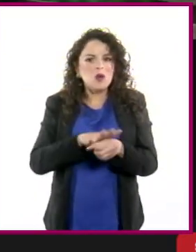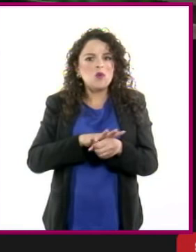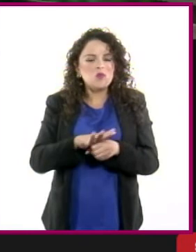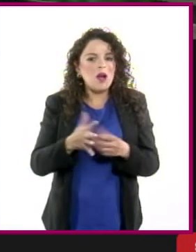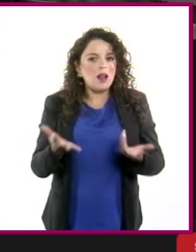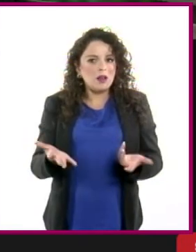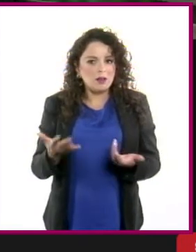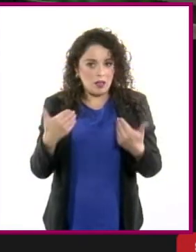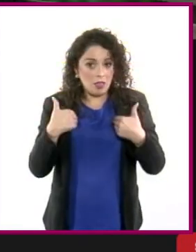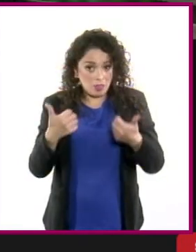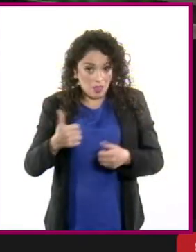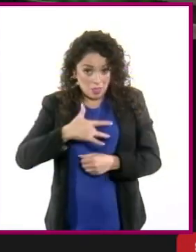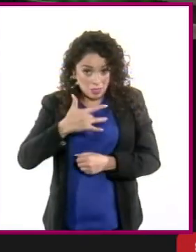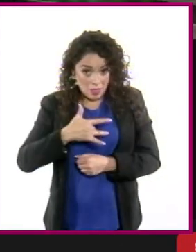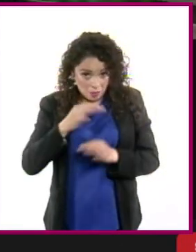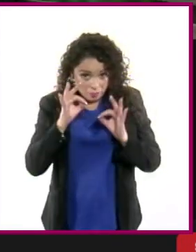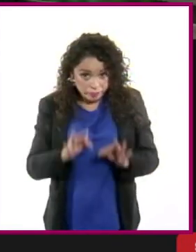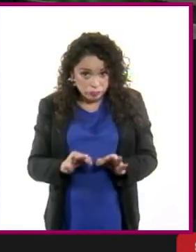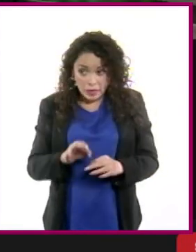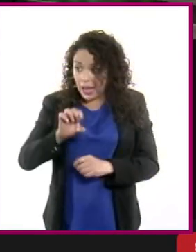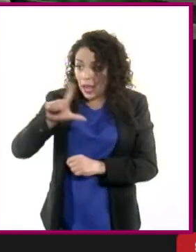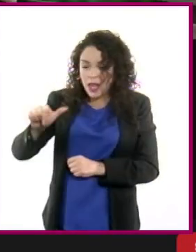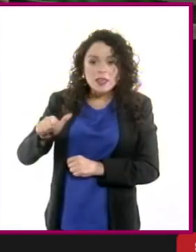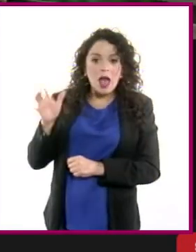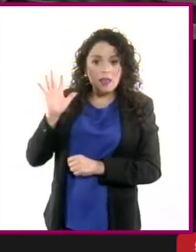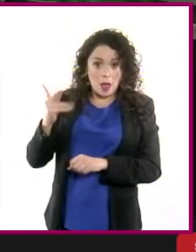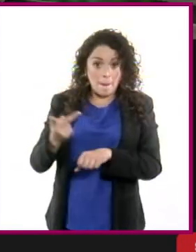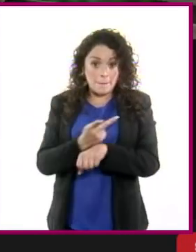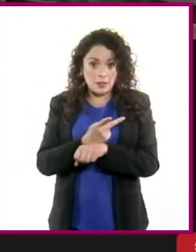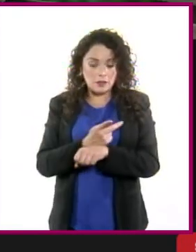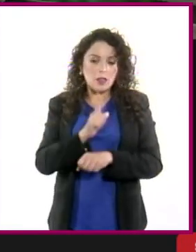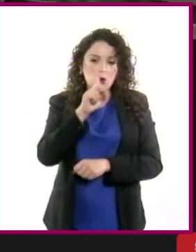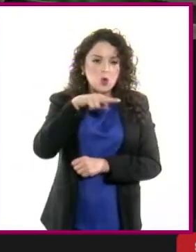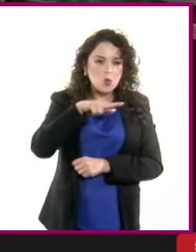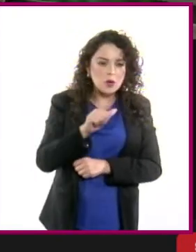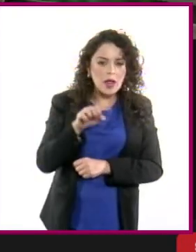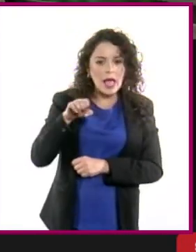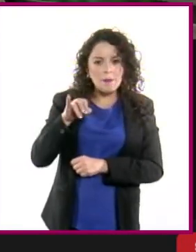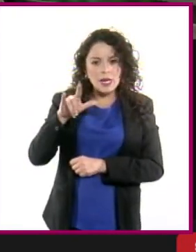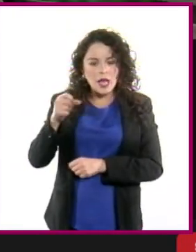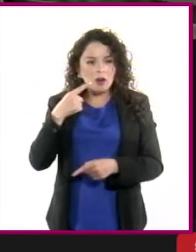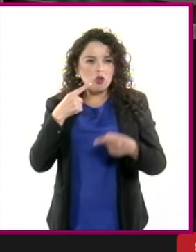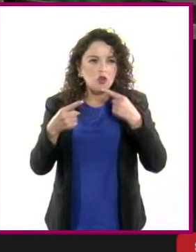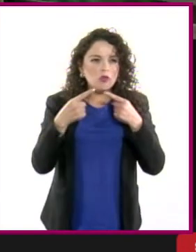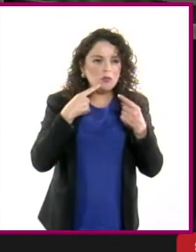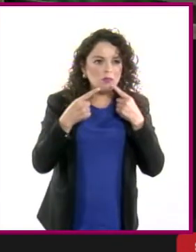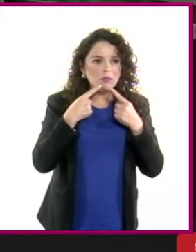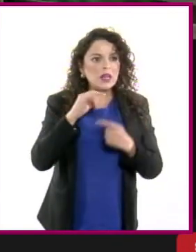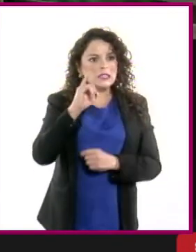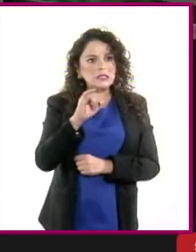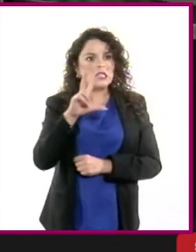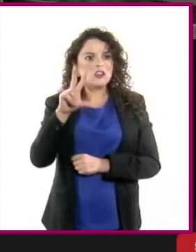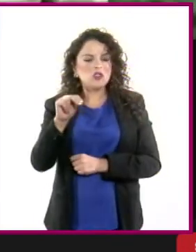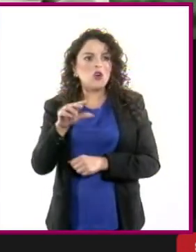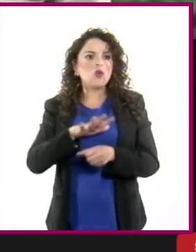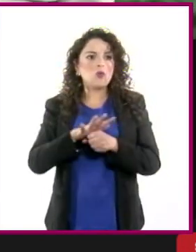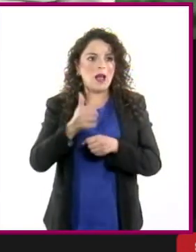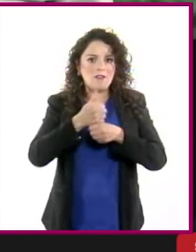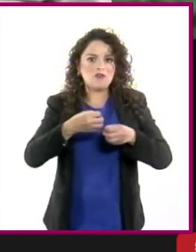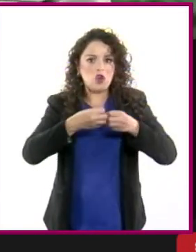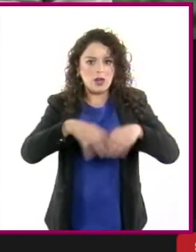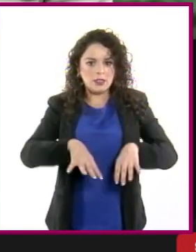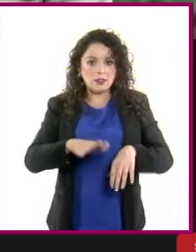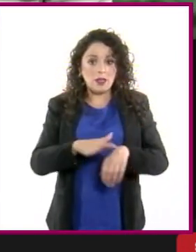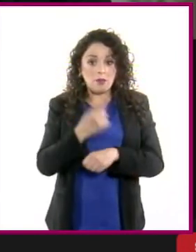A partir de la experiencia vivida por ella, Luna y Emiliano discuten sobre qué es y qué no es violencia, haciendo uso